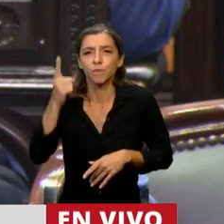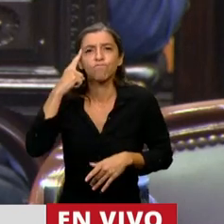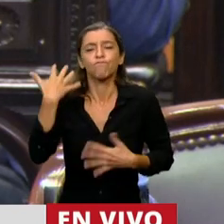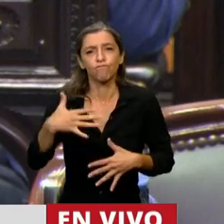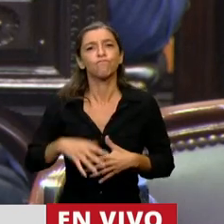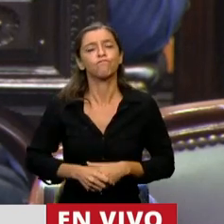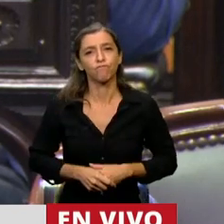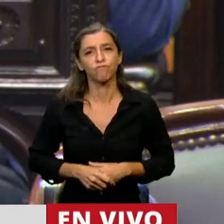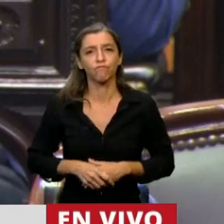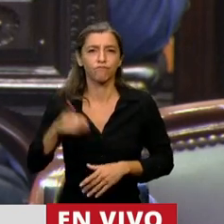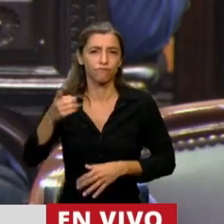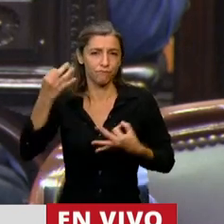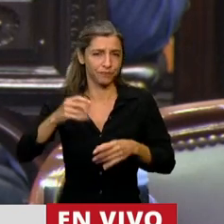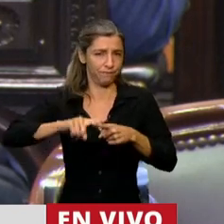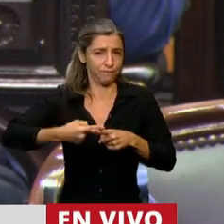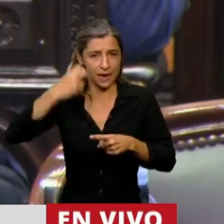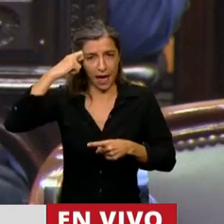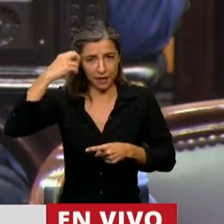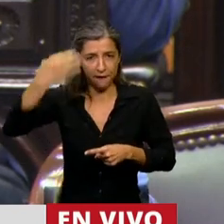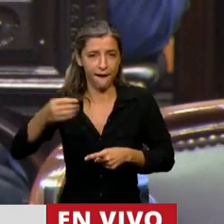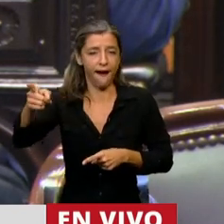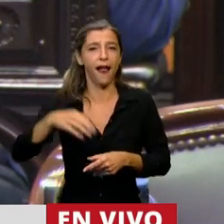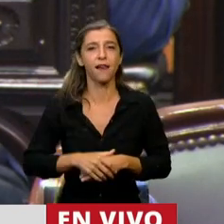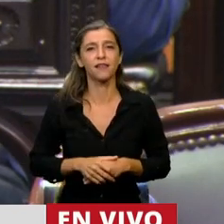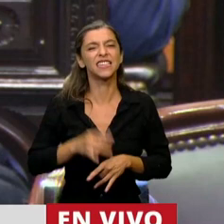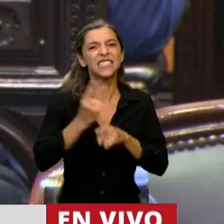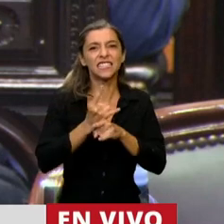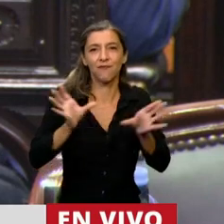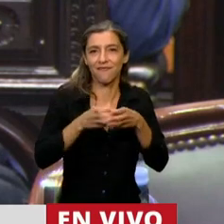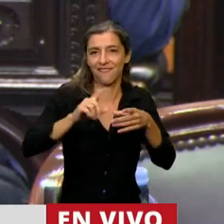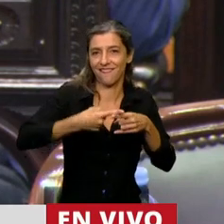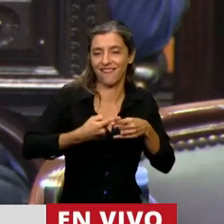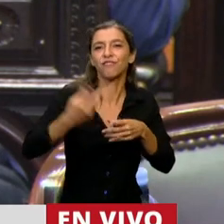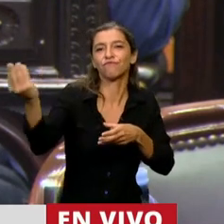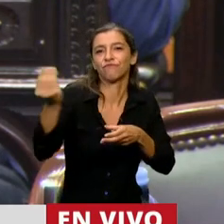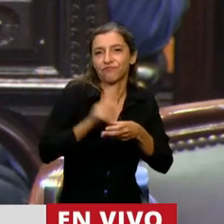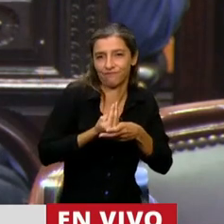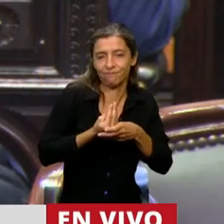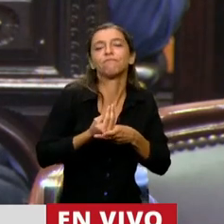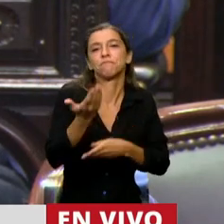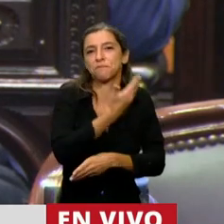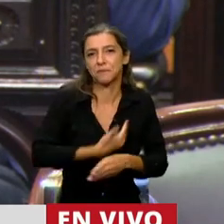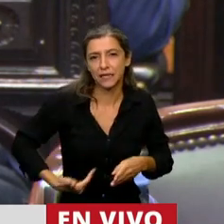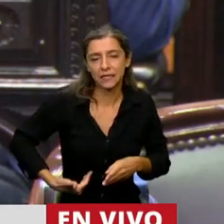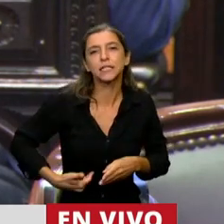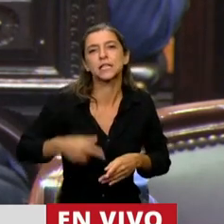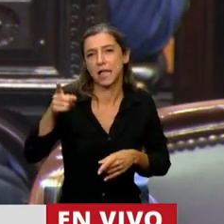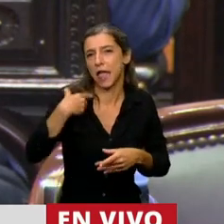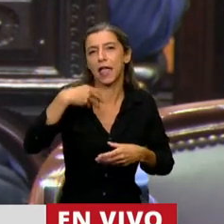Radical desde la cuna, presidió el máximo organismo de mi partido, de nuestro partido. Fue presidente de la